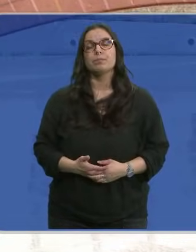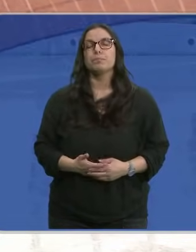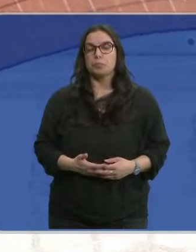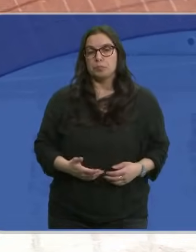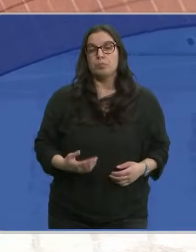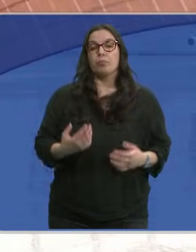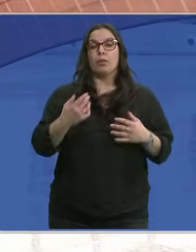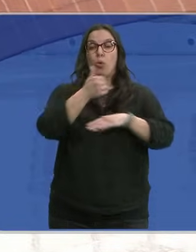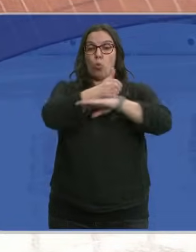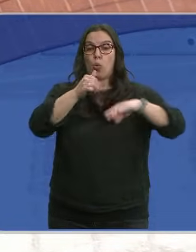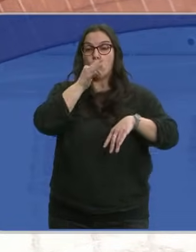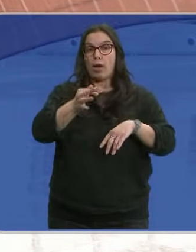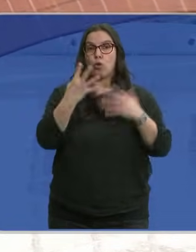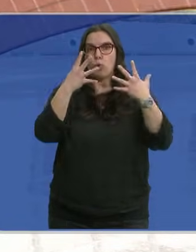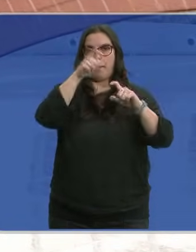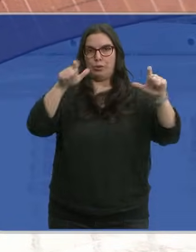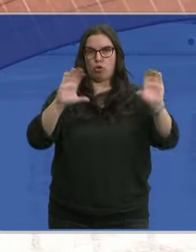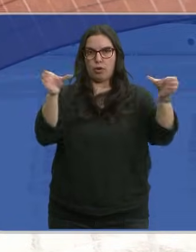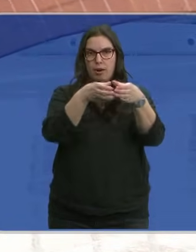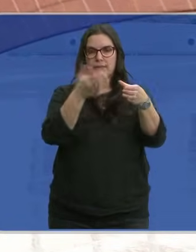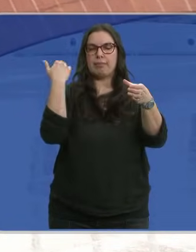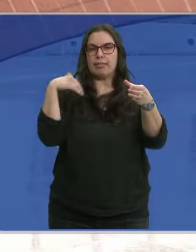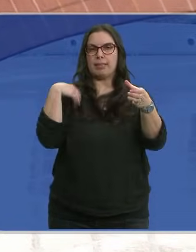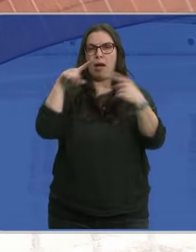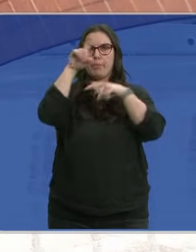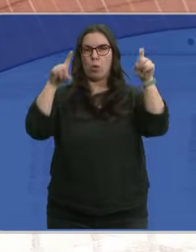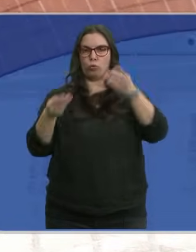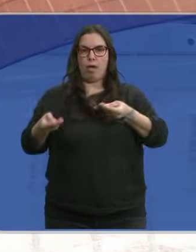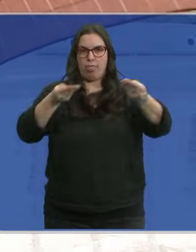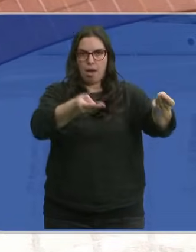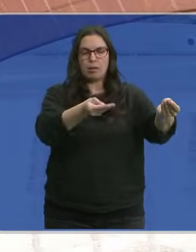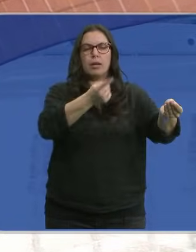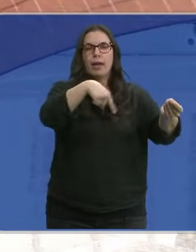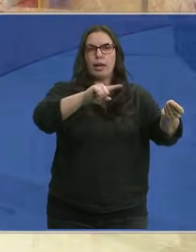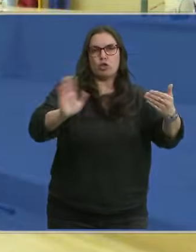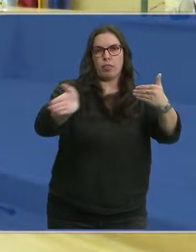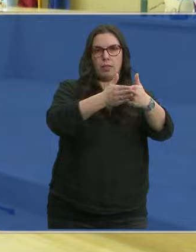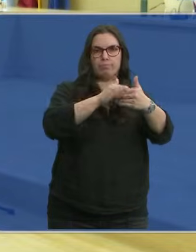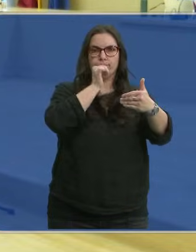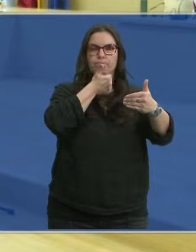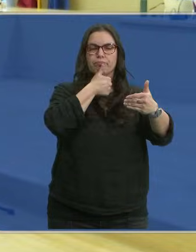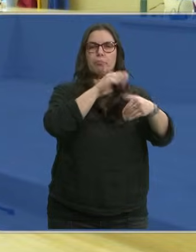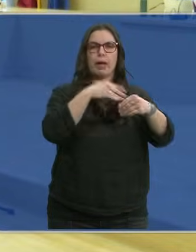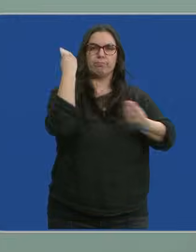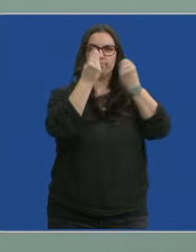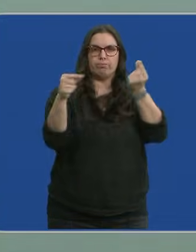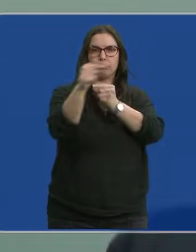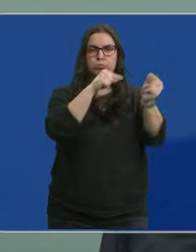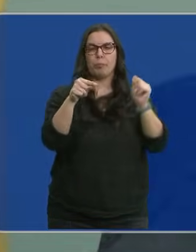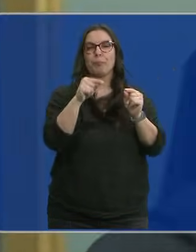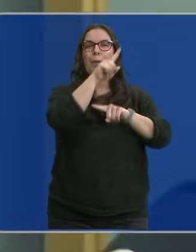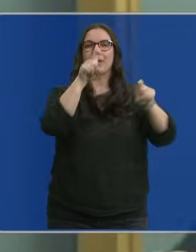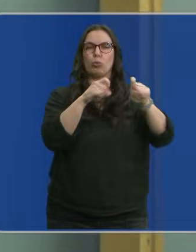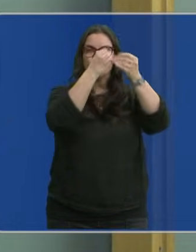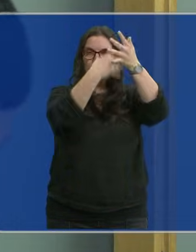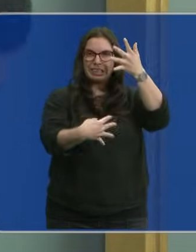Sí, las 9 personas que forman el jurado popular ya han recibido el objeto del veredicto y se han retirado a deliberar. Se les han trasladado 17 preguntas sobre